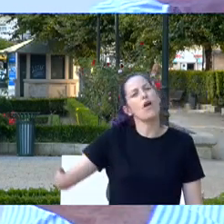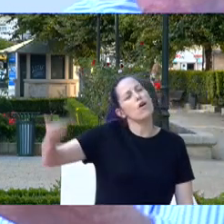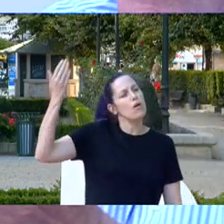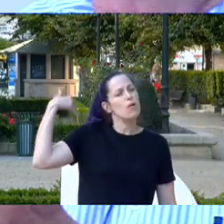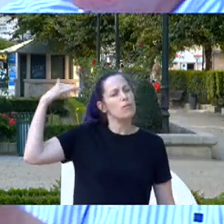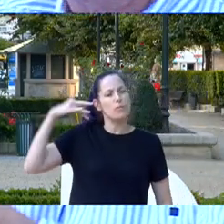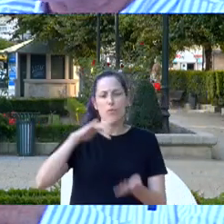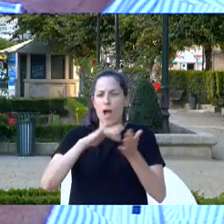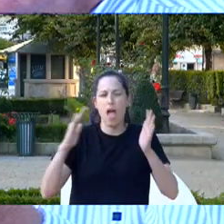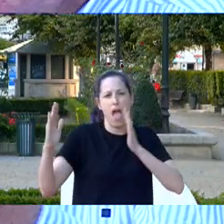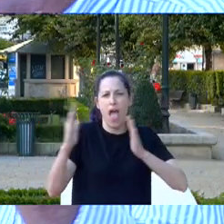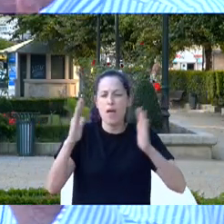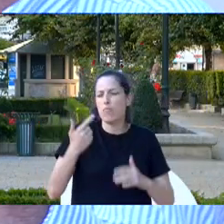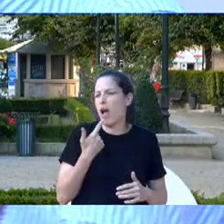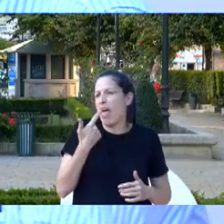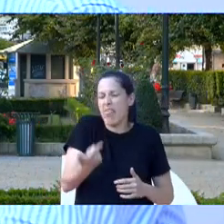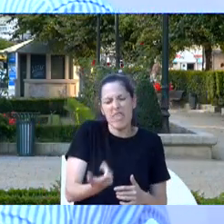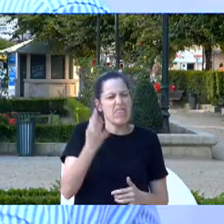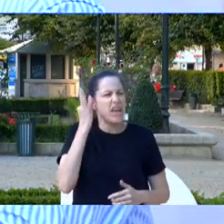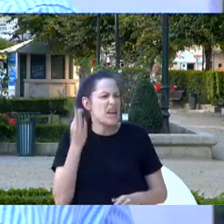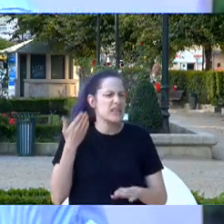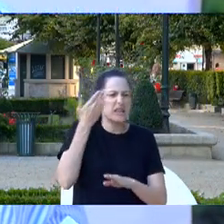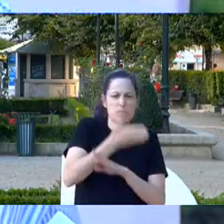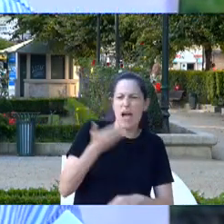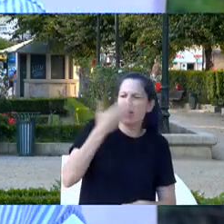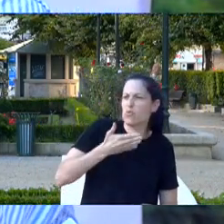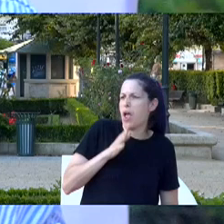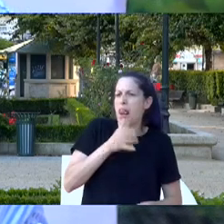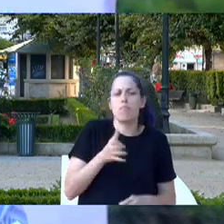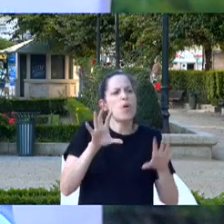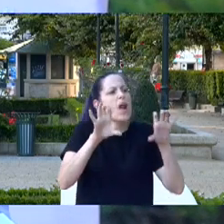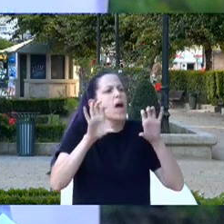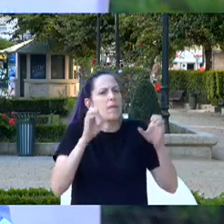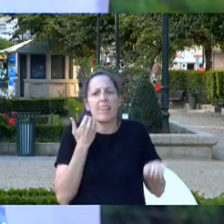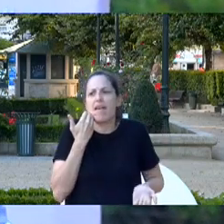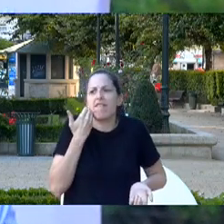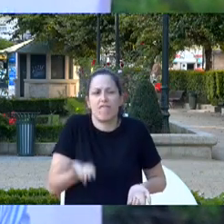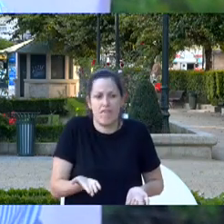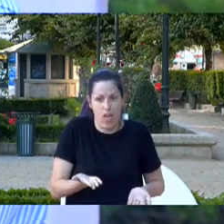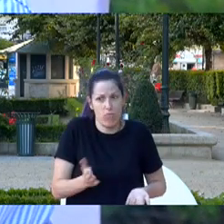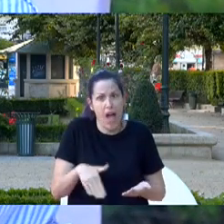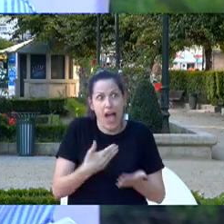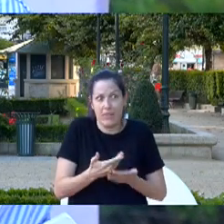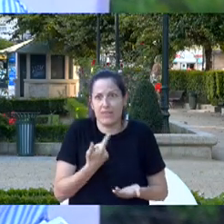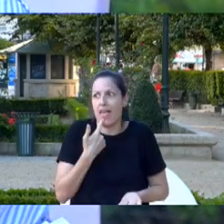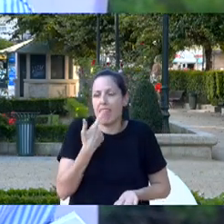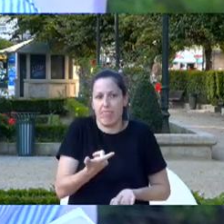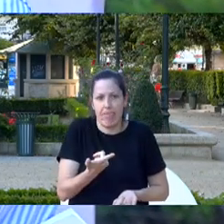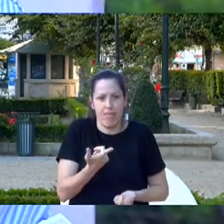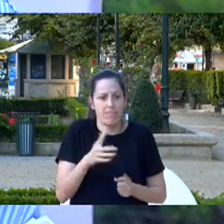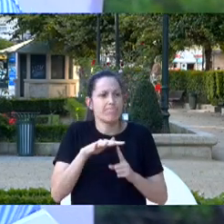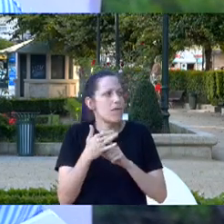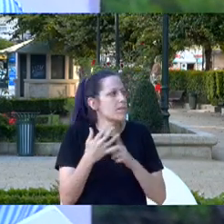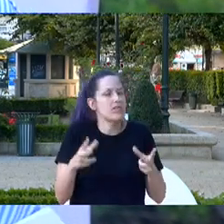en la escuela no debían ir las niñas porque se aprendían cosas feas, decían en algunos ambientes sociales, pues